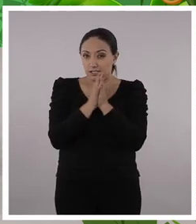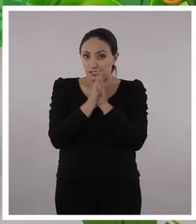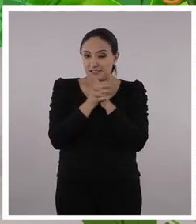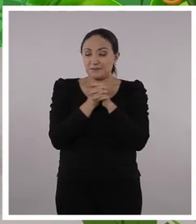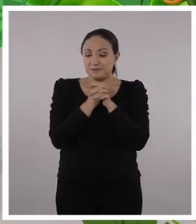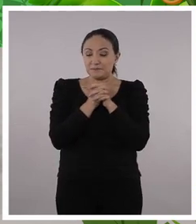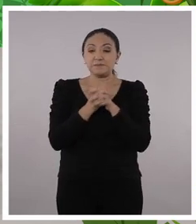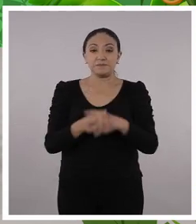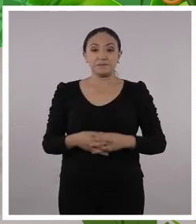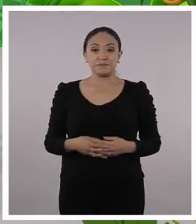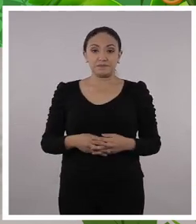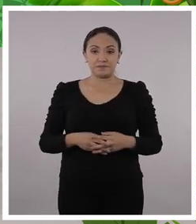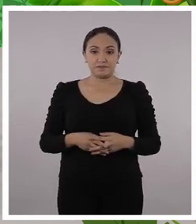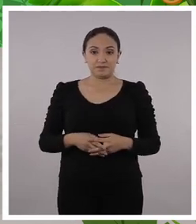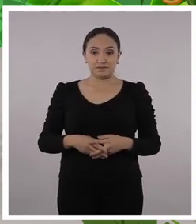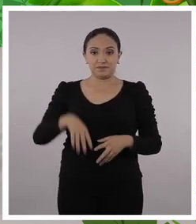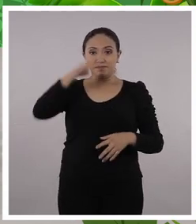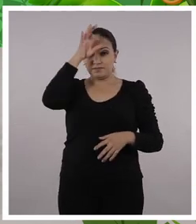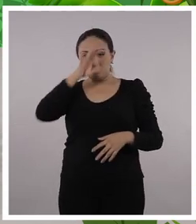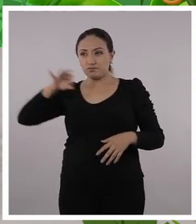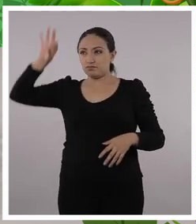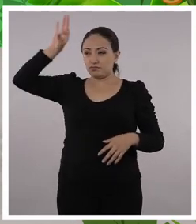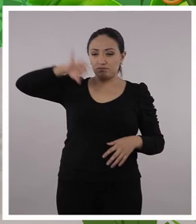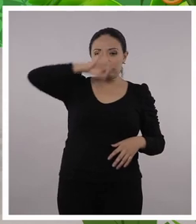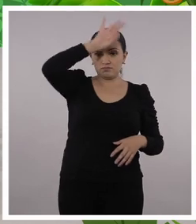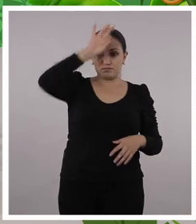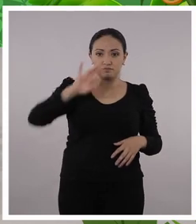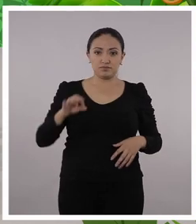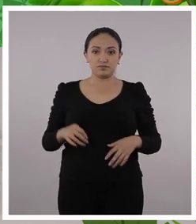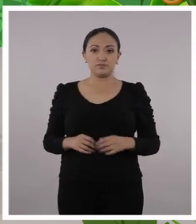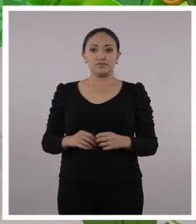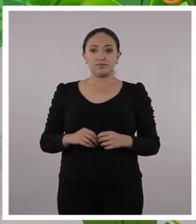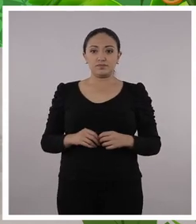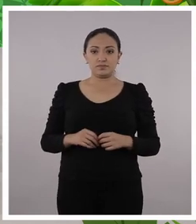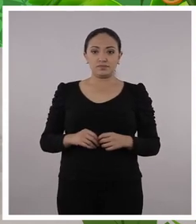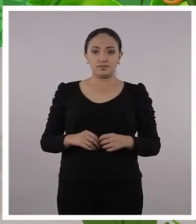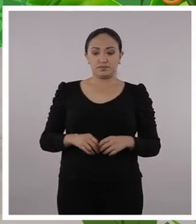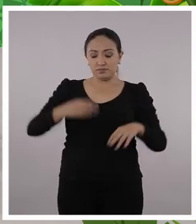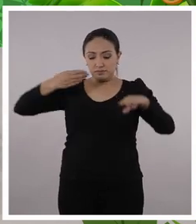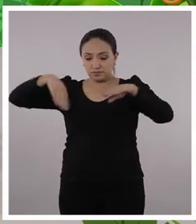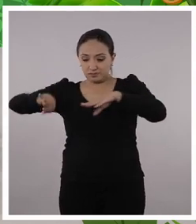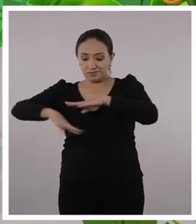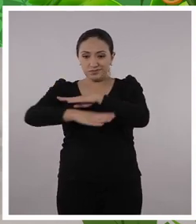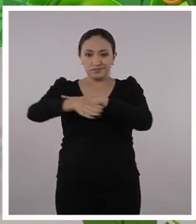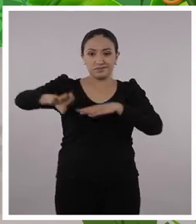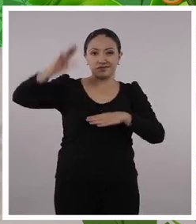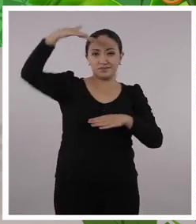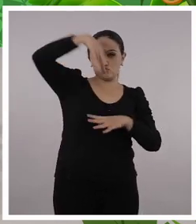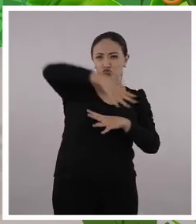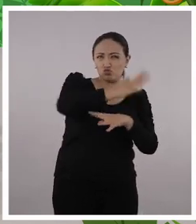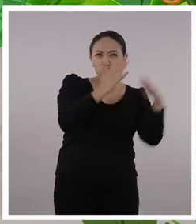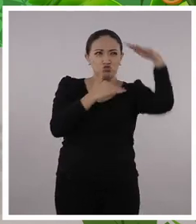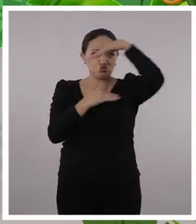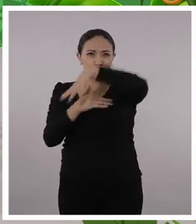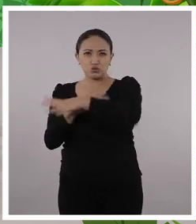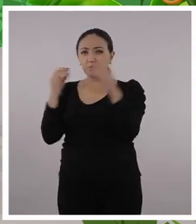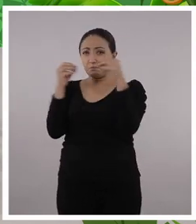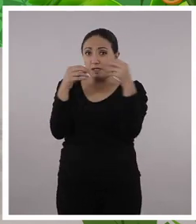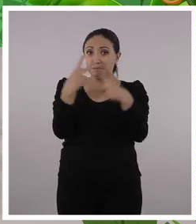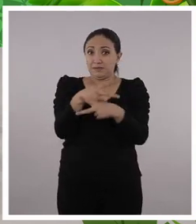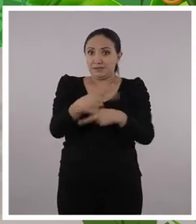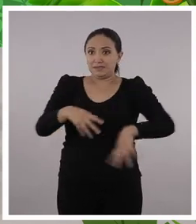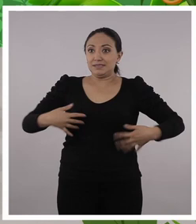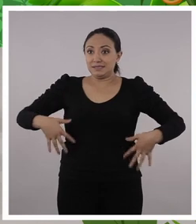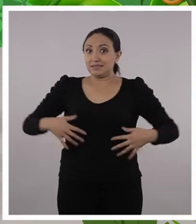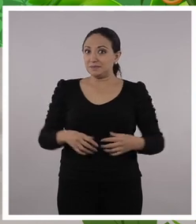venenosos. Listo, aquí tenemos estas lianas. Vamos por acá, por debajo, para que se vuelva